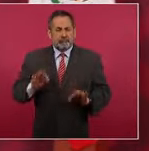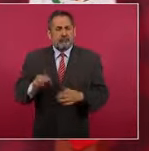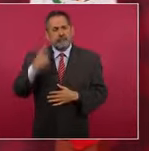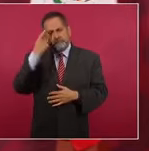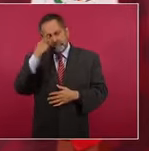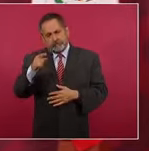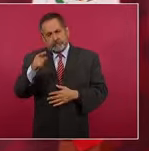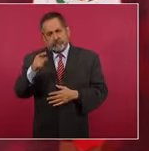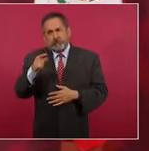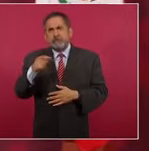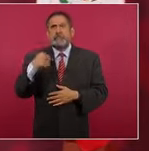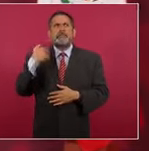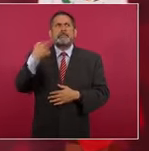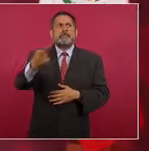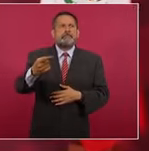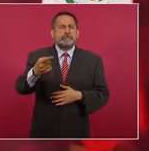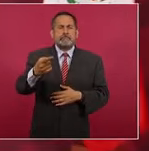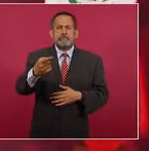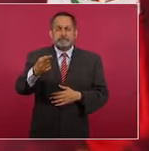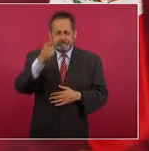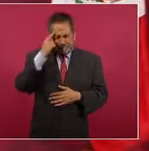para el primer